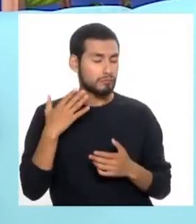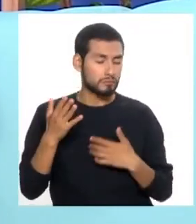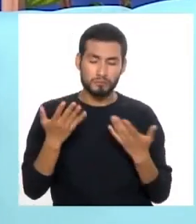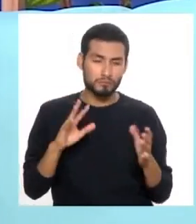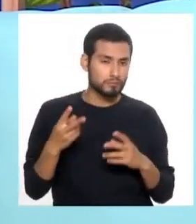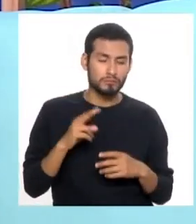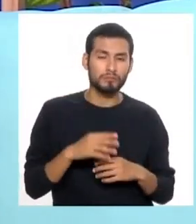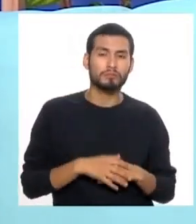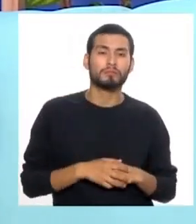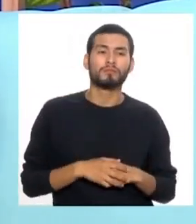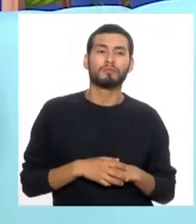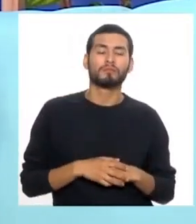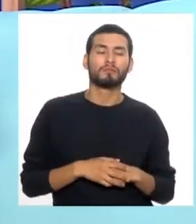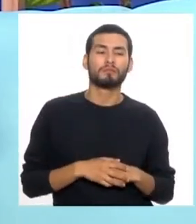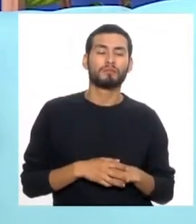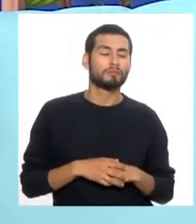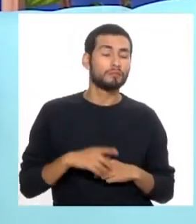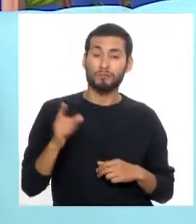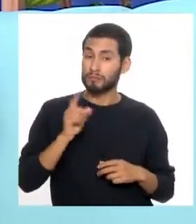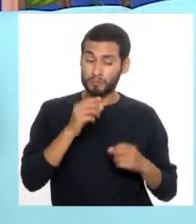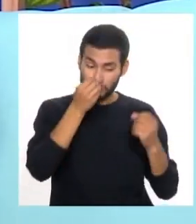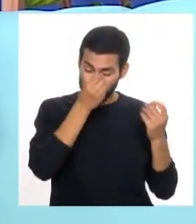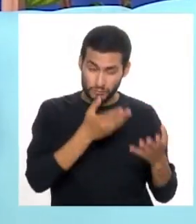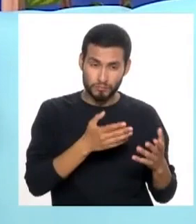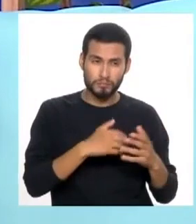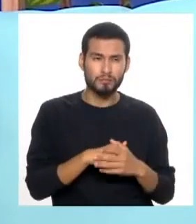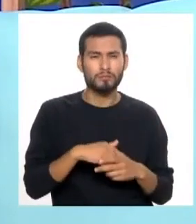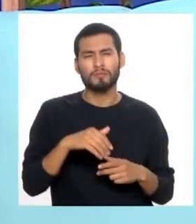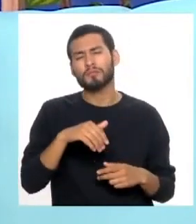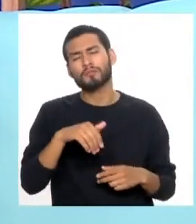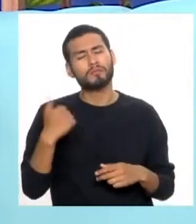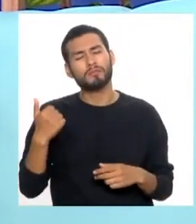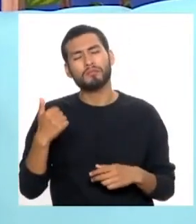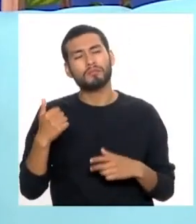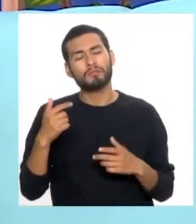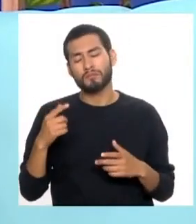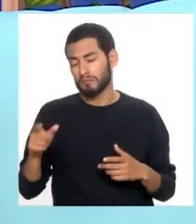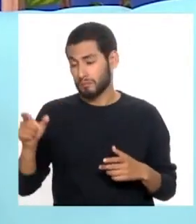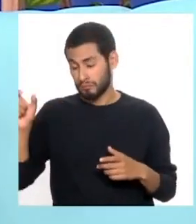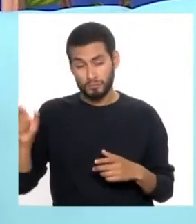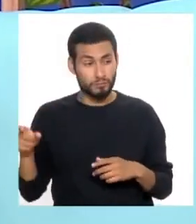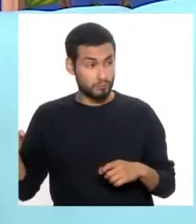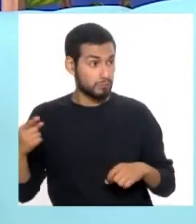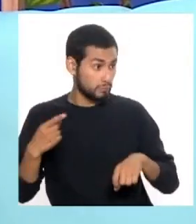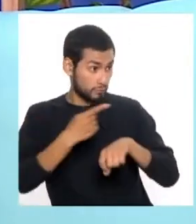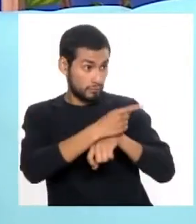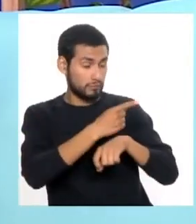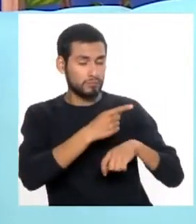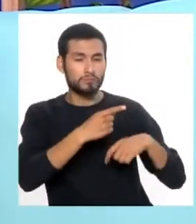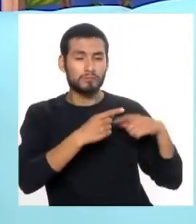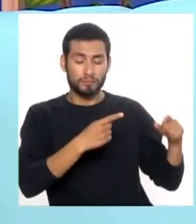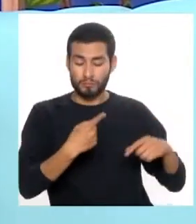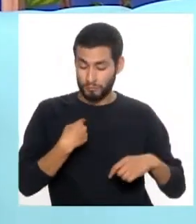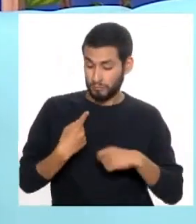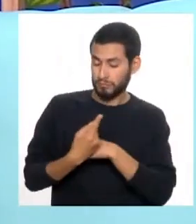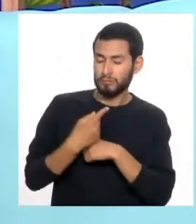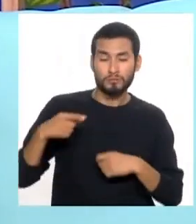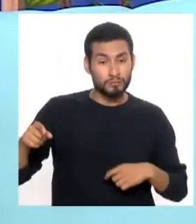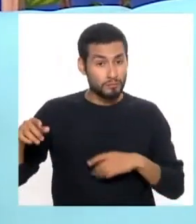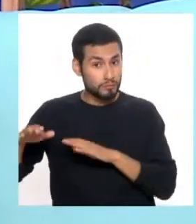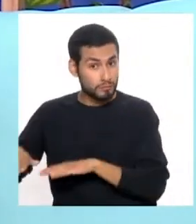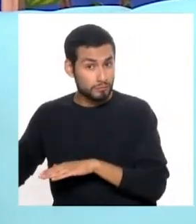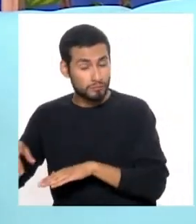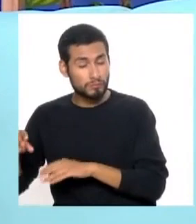Hablamos. No cumple, la otra parte, siempre en cuando, obviamente, el hijo, el niño o adolescente